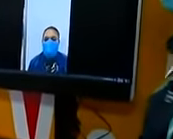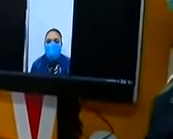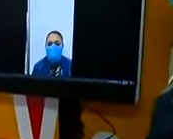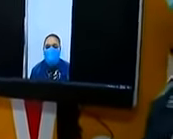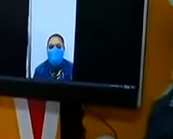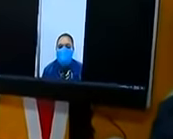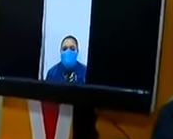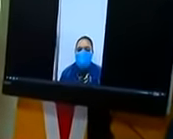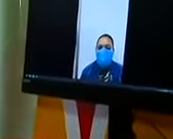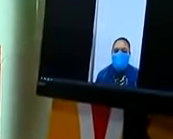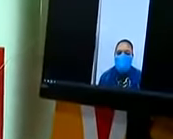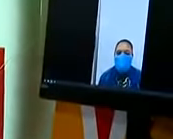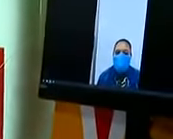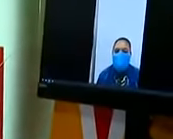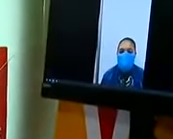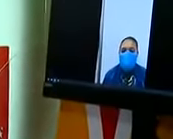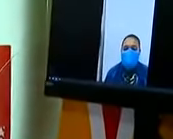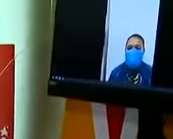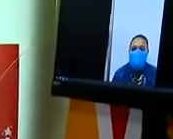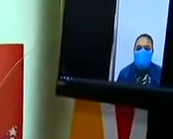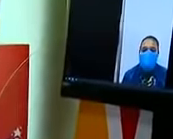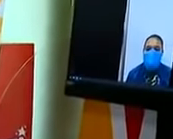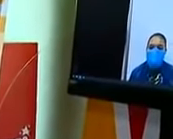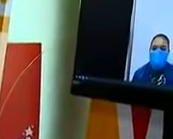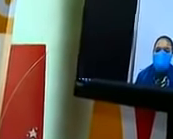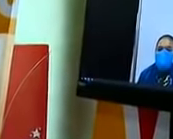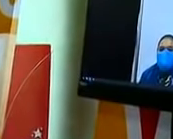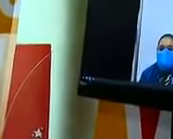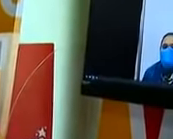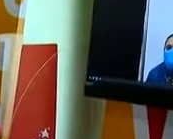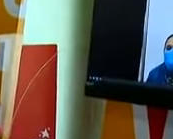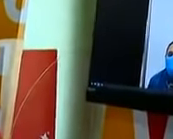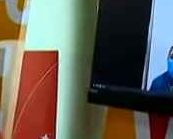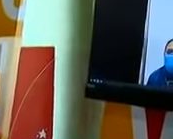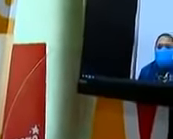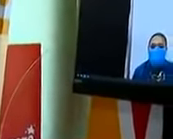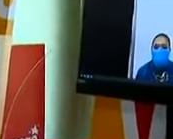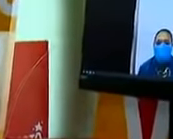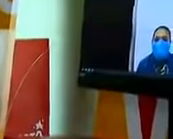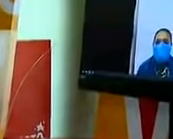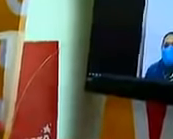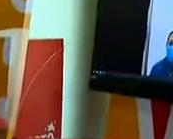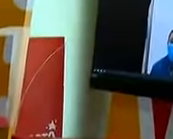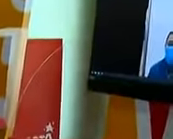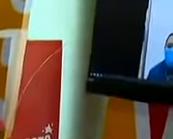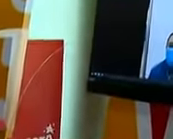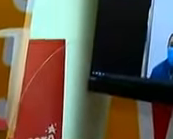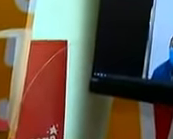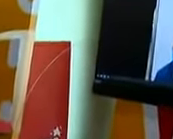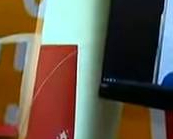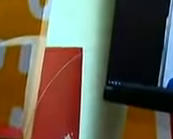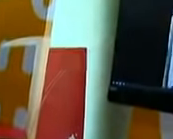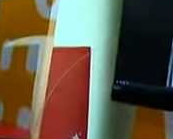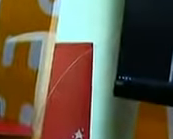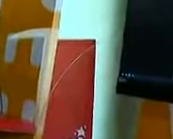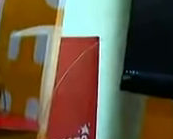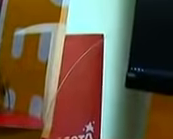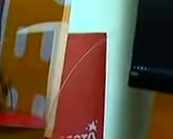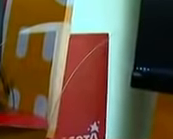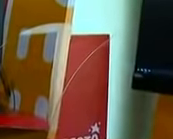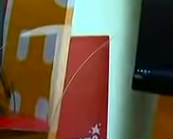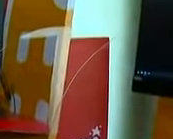también le puede aclarar si hay exámenes pendientes, si hay alguna cosa que ella necesite que le deban traer o alguna lo que